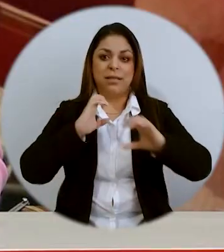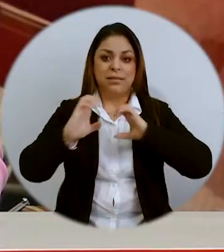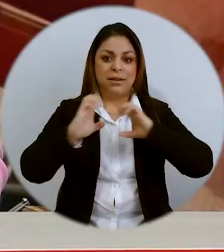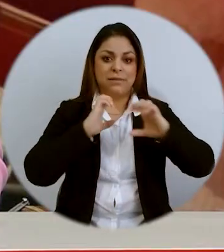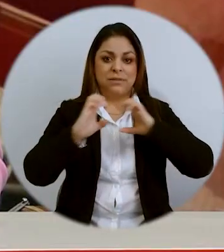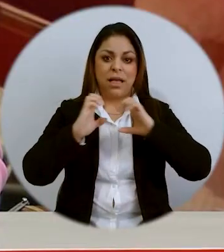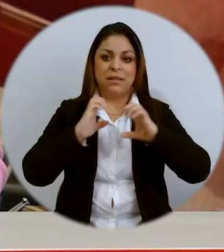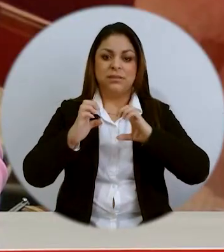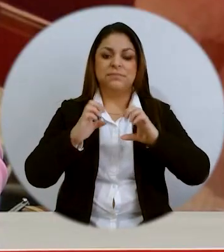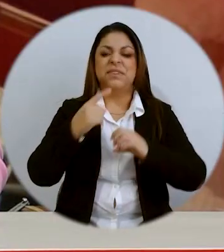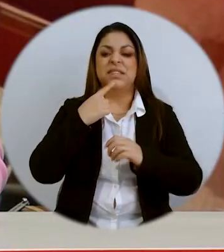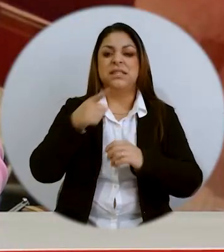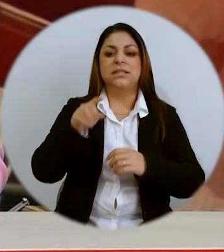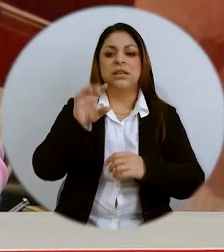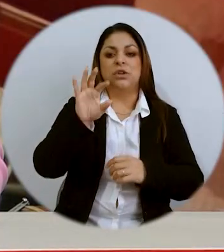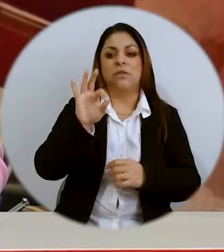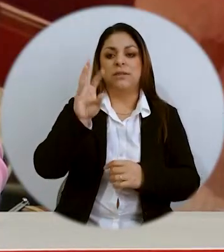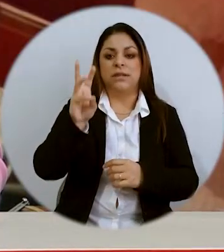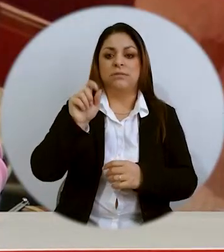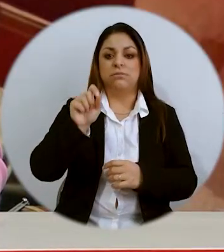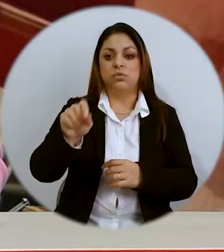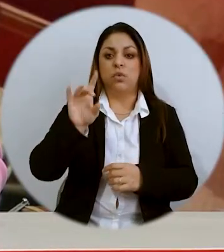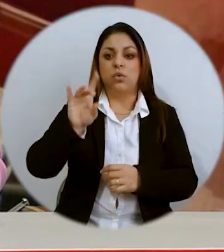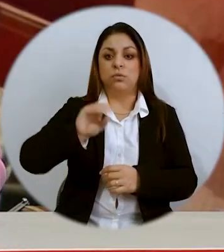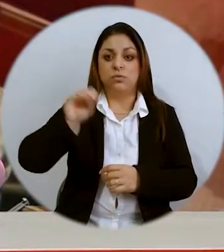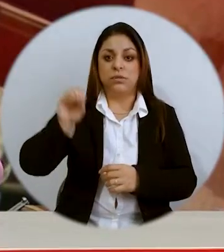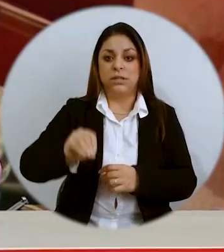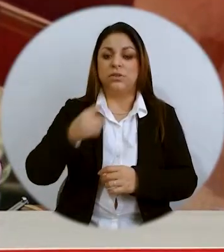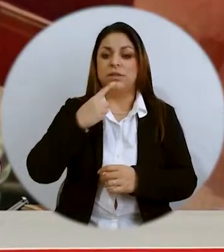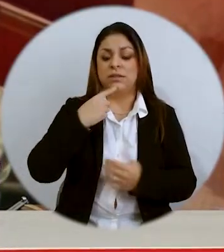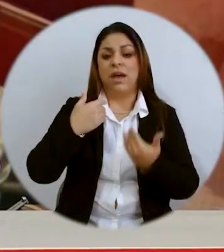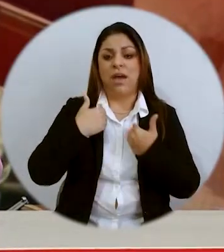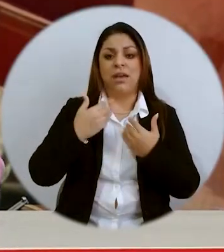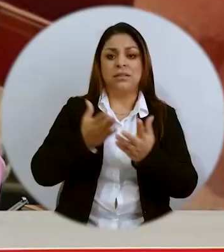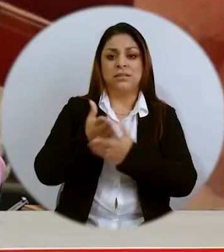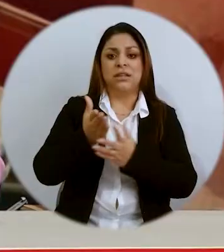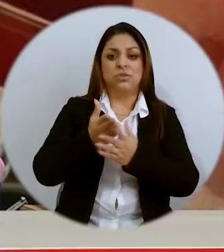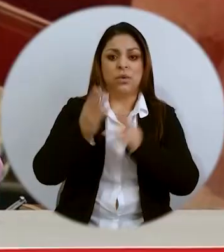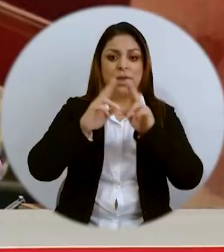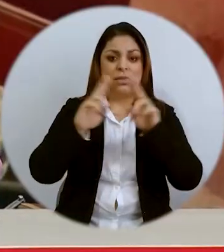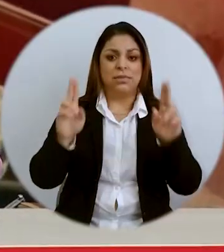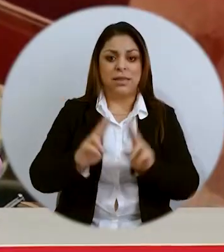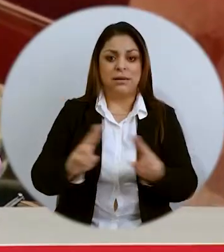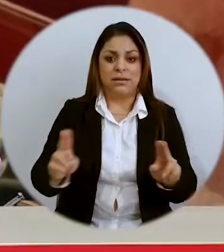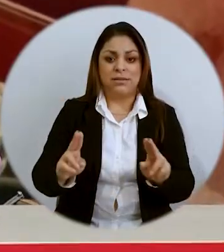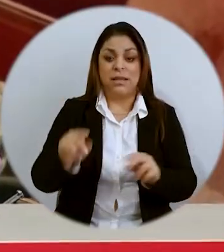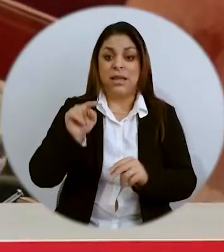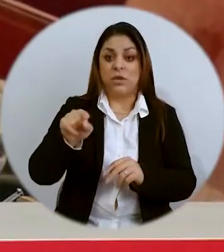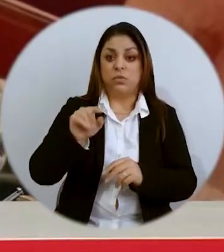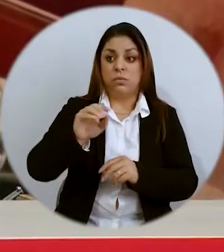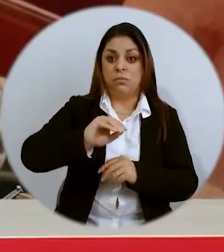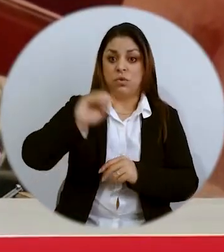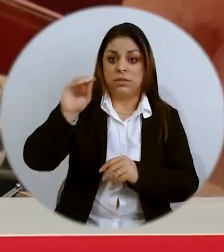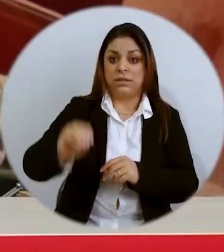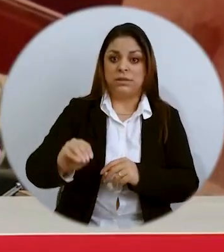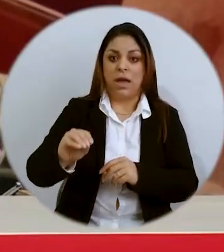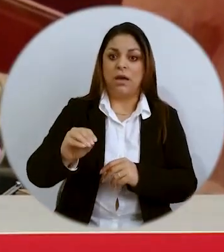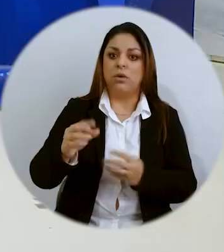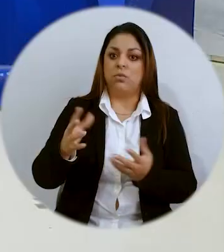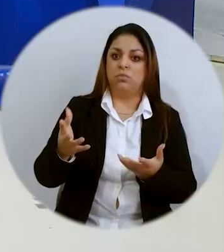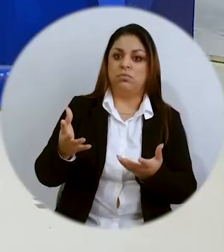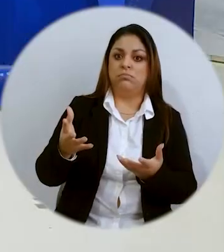entrevistadas, el 96.8% dice tener acceso a Internet. Es un porcentaje